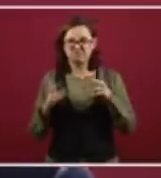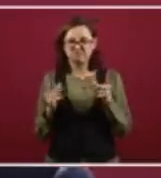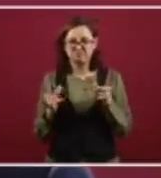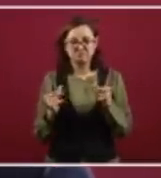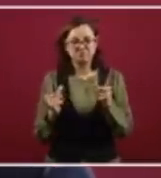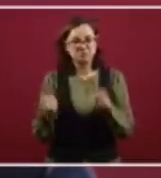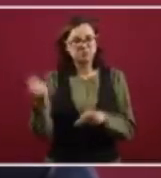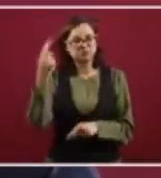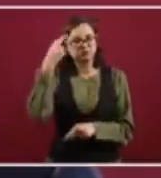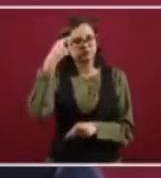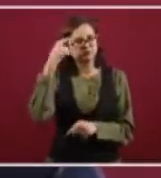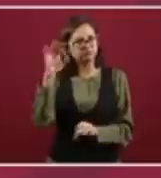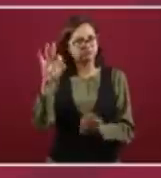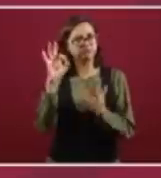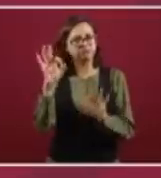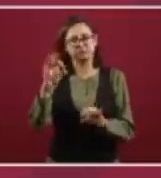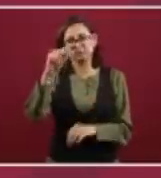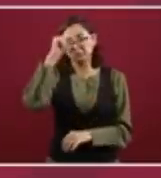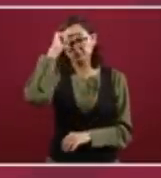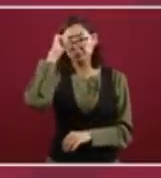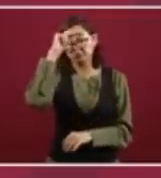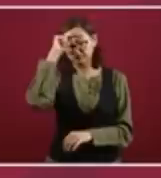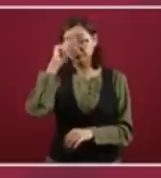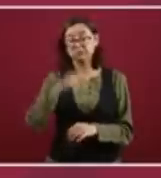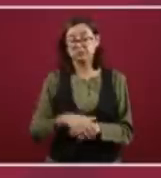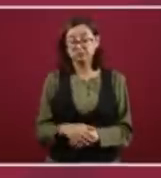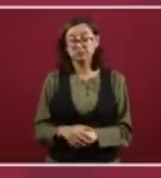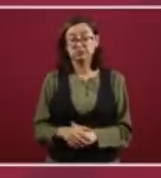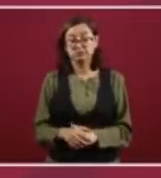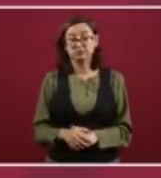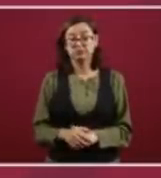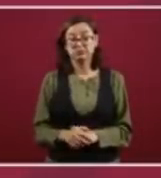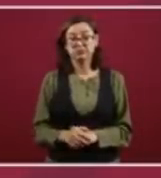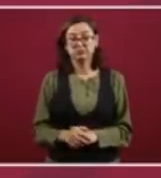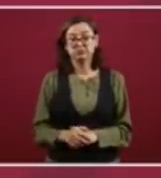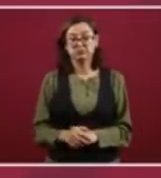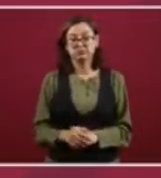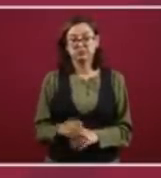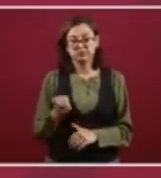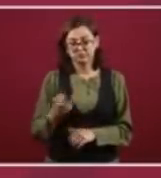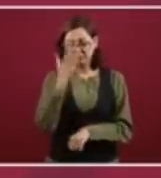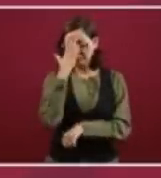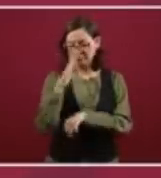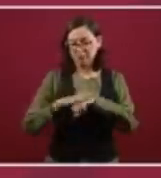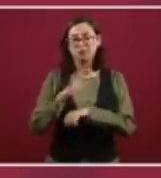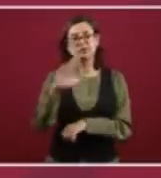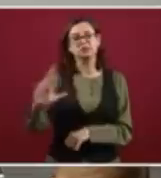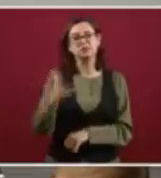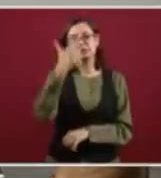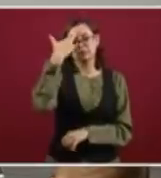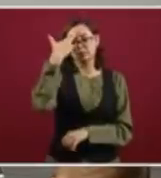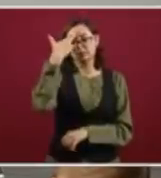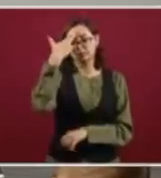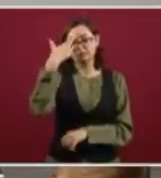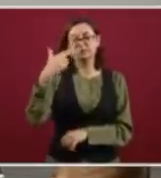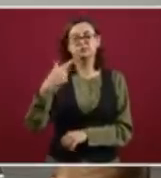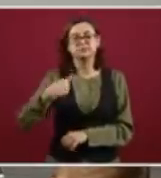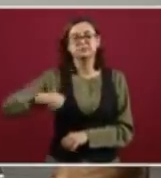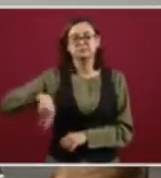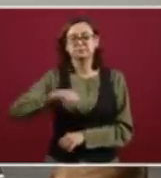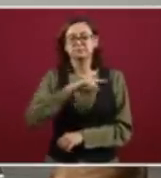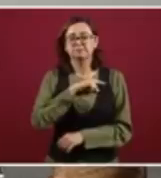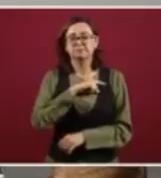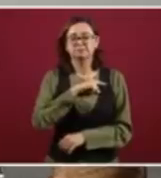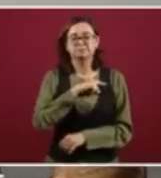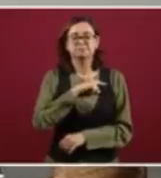lúcido, inteligente. Ese es el recuerdo que tenemos de él y nos da,